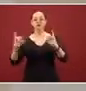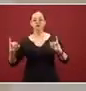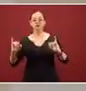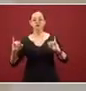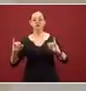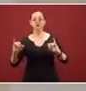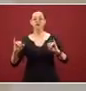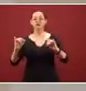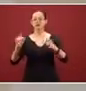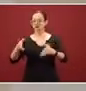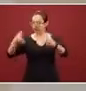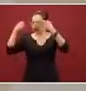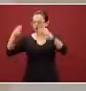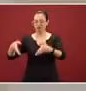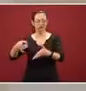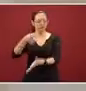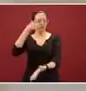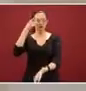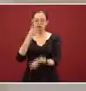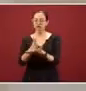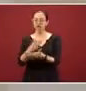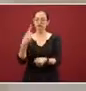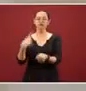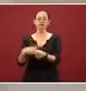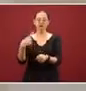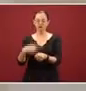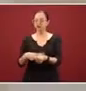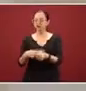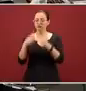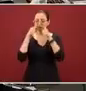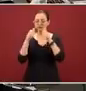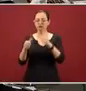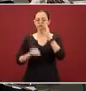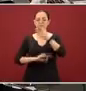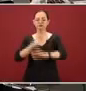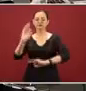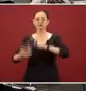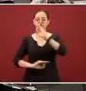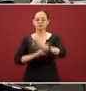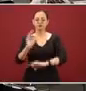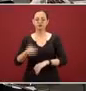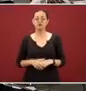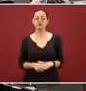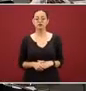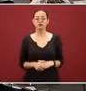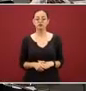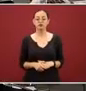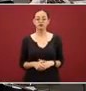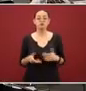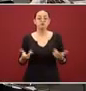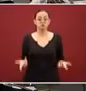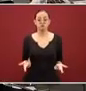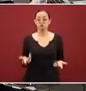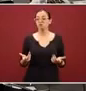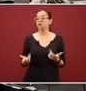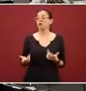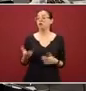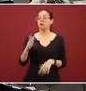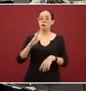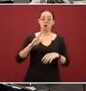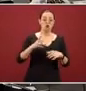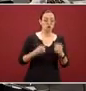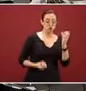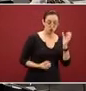y destinados desde el inicio para atender la pandemia. De tal manera que esta reconversión nos dará la capacidad